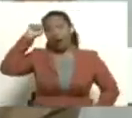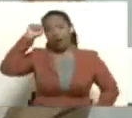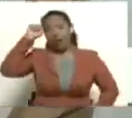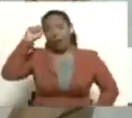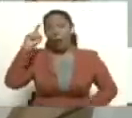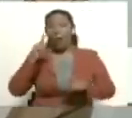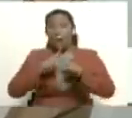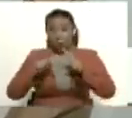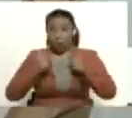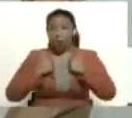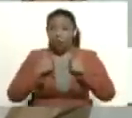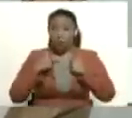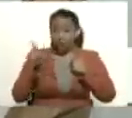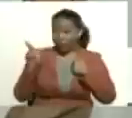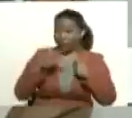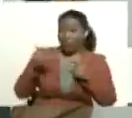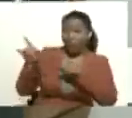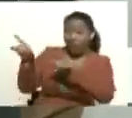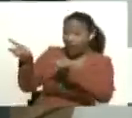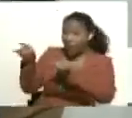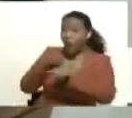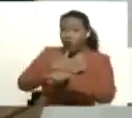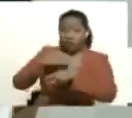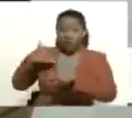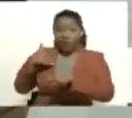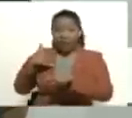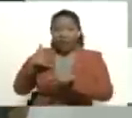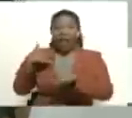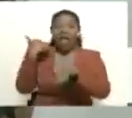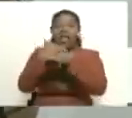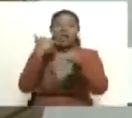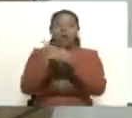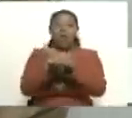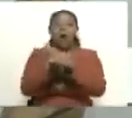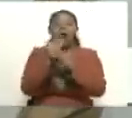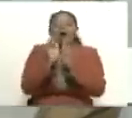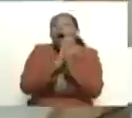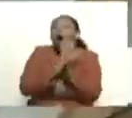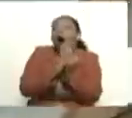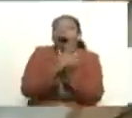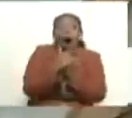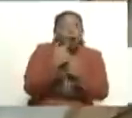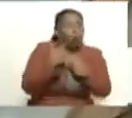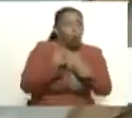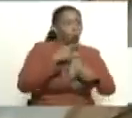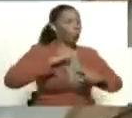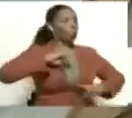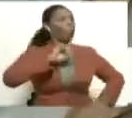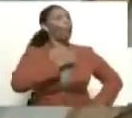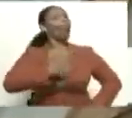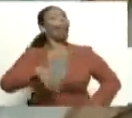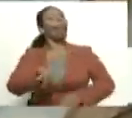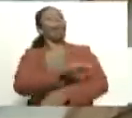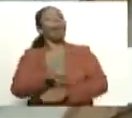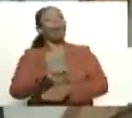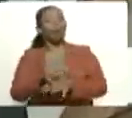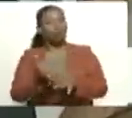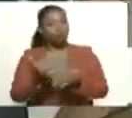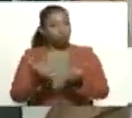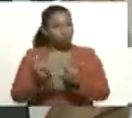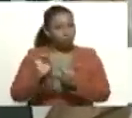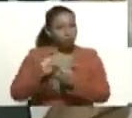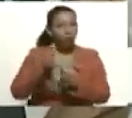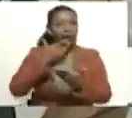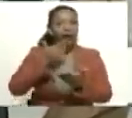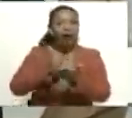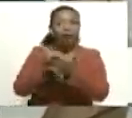ellos quieren. Ellos quieren pasar agachados y ahora son adalides de la democracia. Y ahora le mandan cartas al